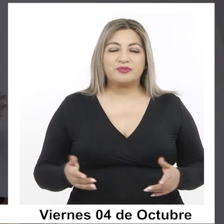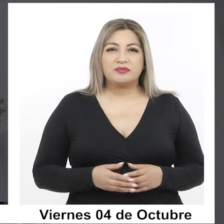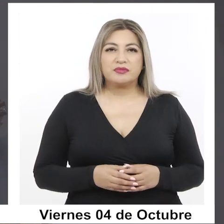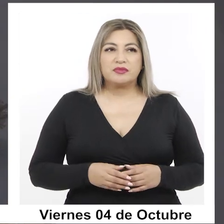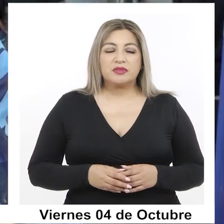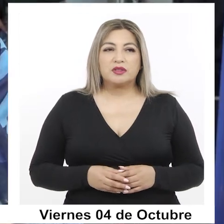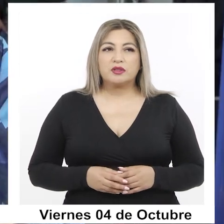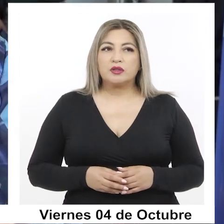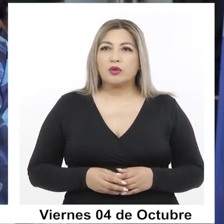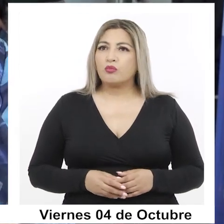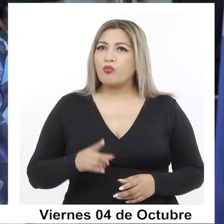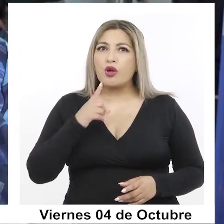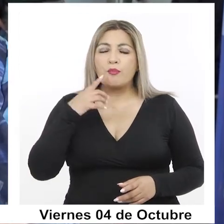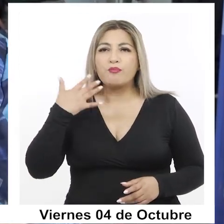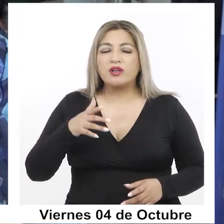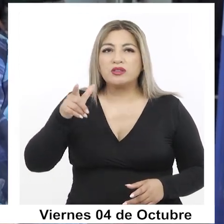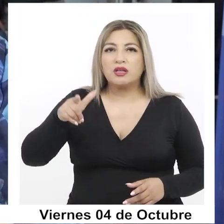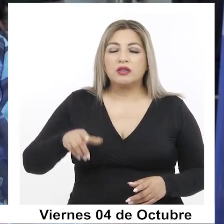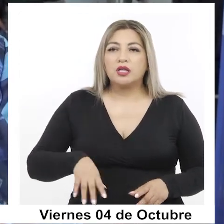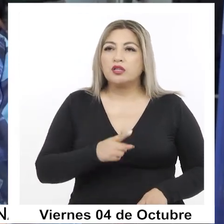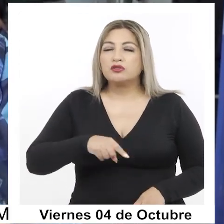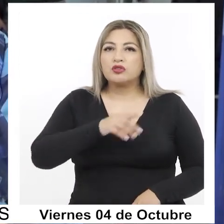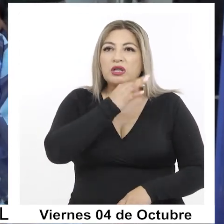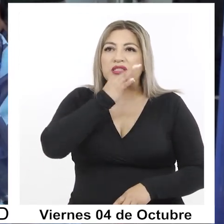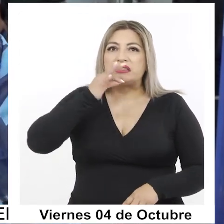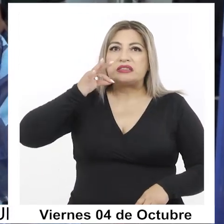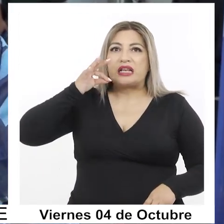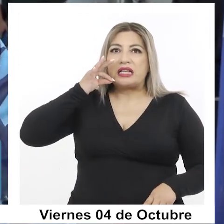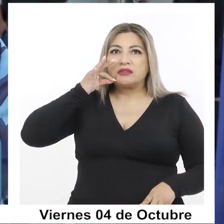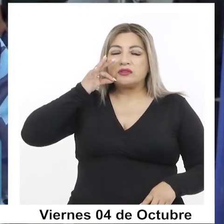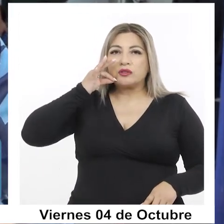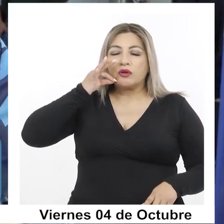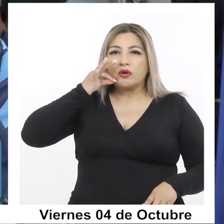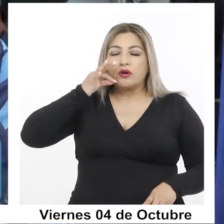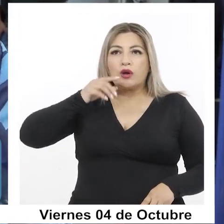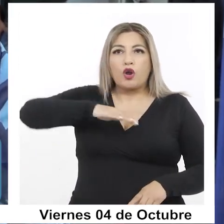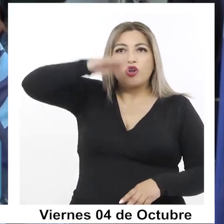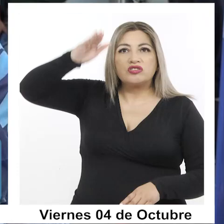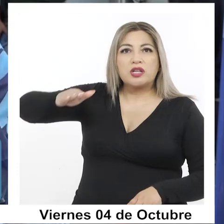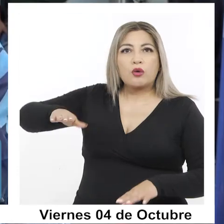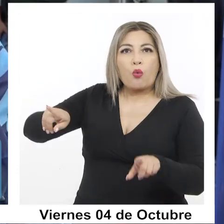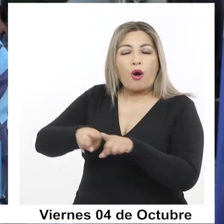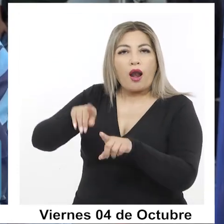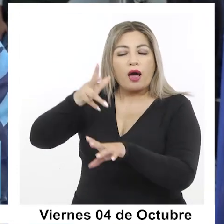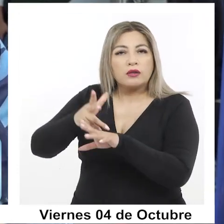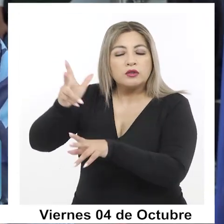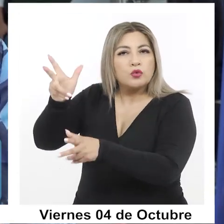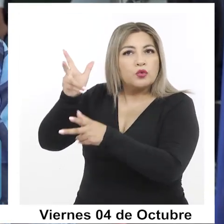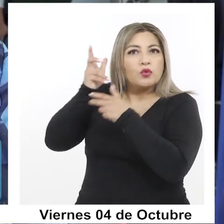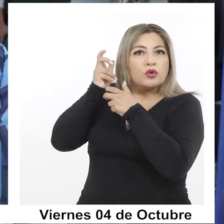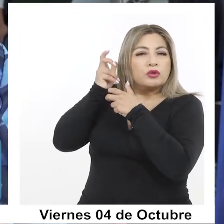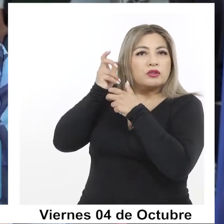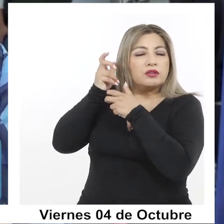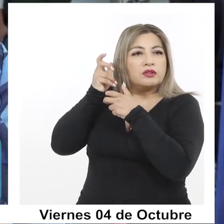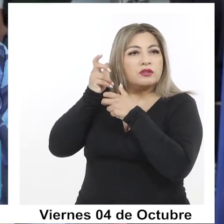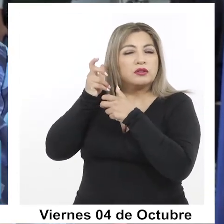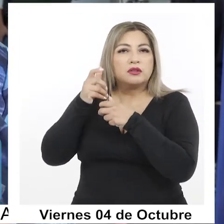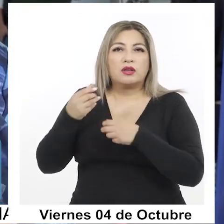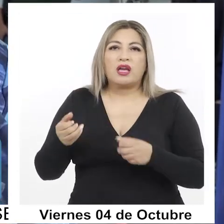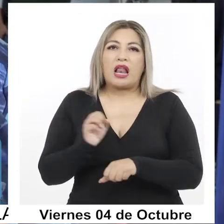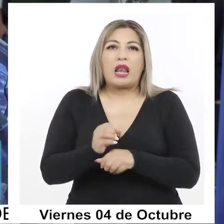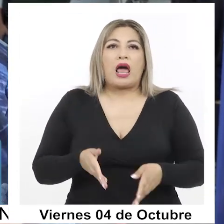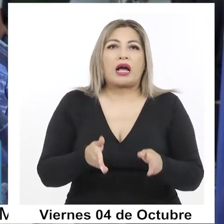Hay un potencial enorme porque el silencio, hasta las dunas hablan. Entonces, mucho vehículo